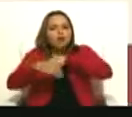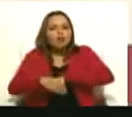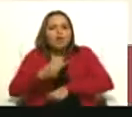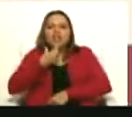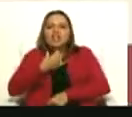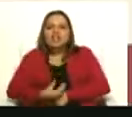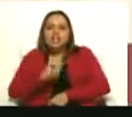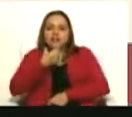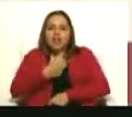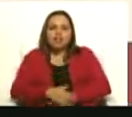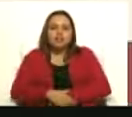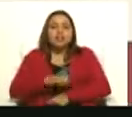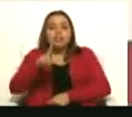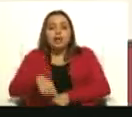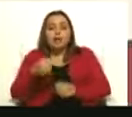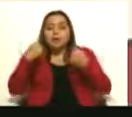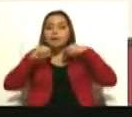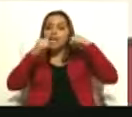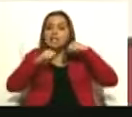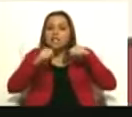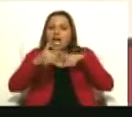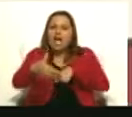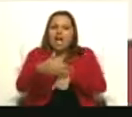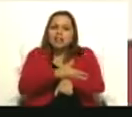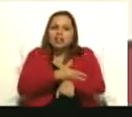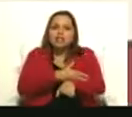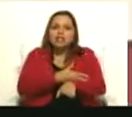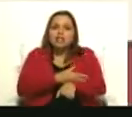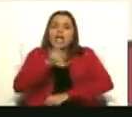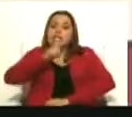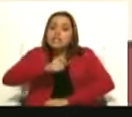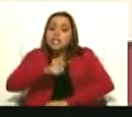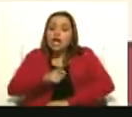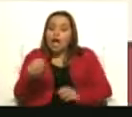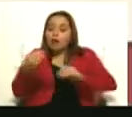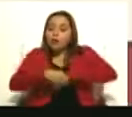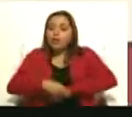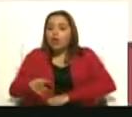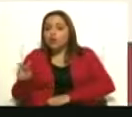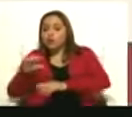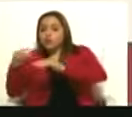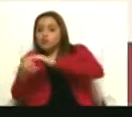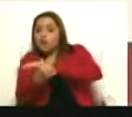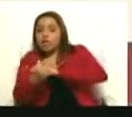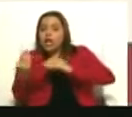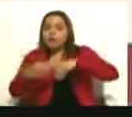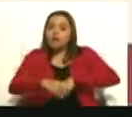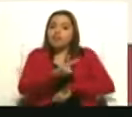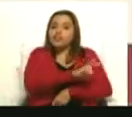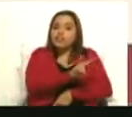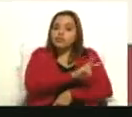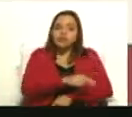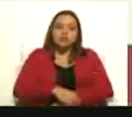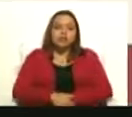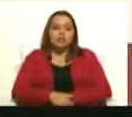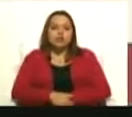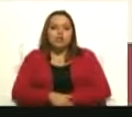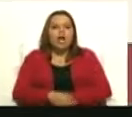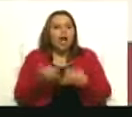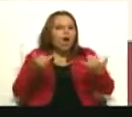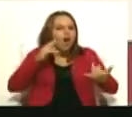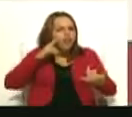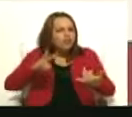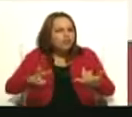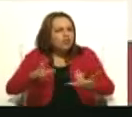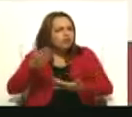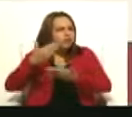que violenta las prácticas tradicionales donde se requería el consentimiento de ambas partes. Así que lo que estamos viendo acá, desde el